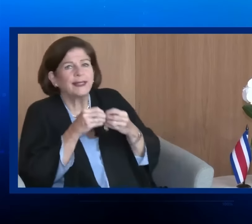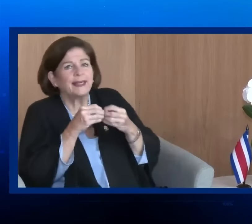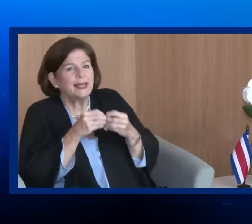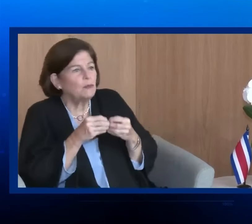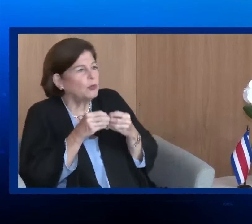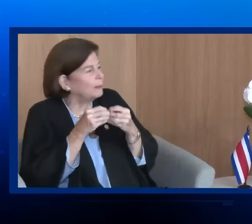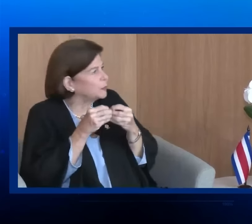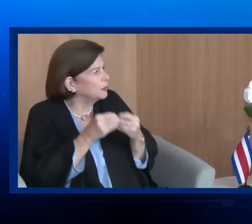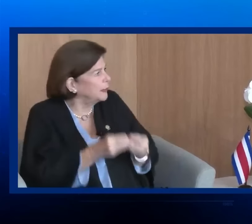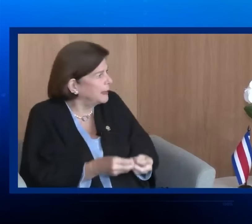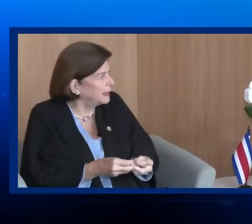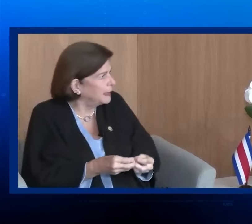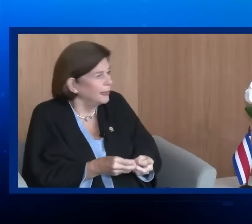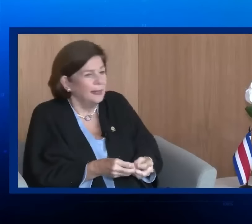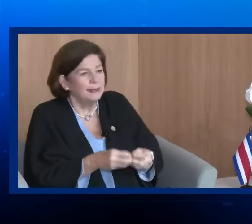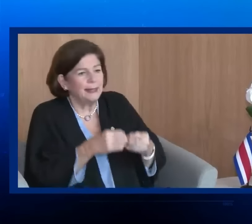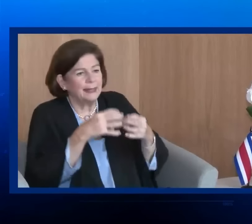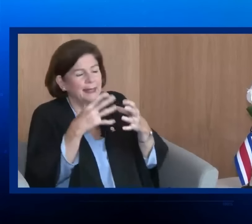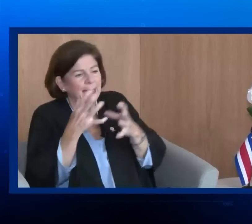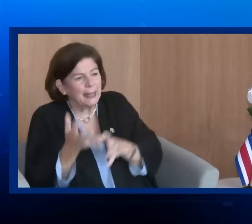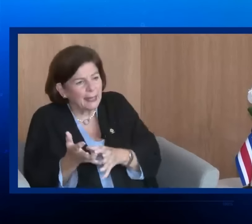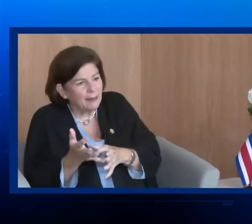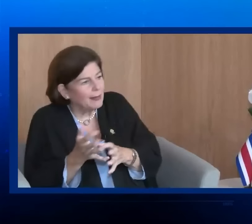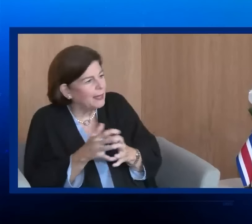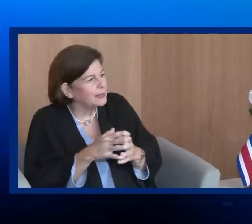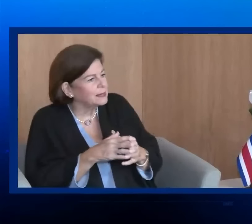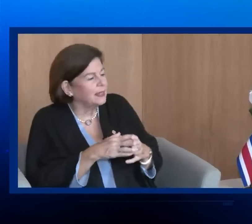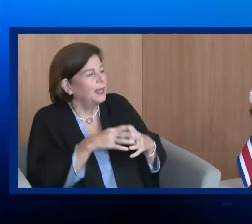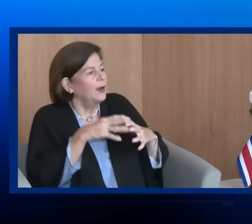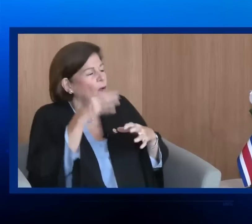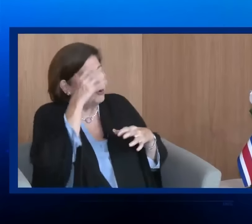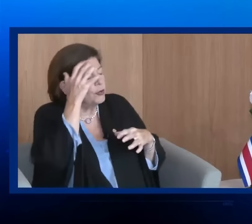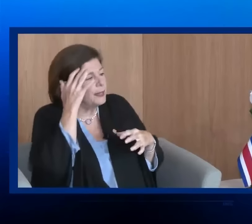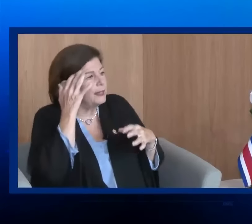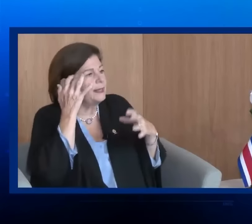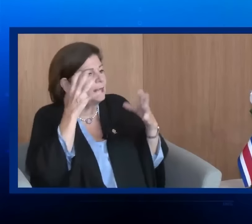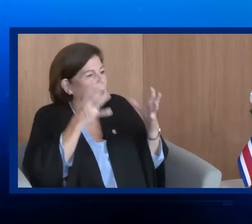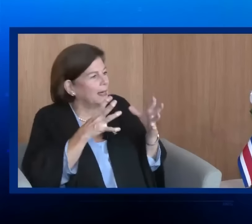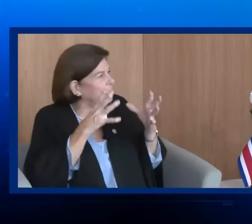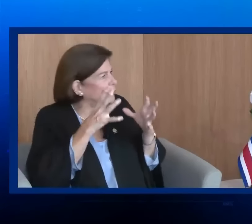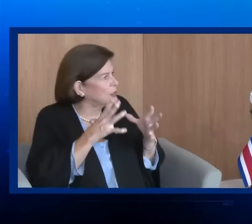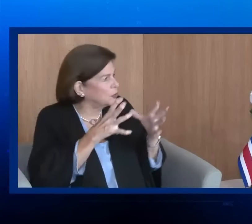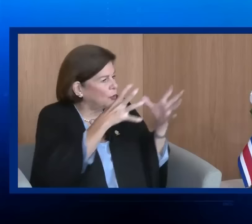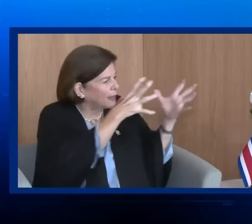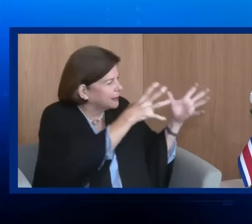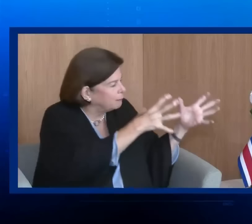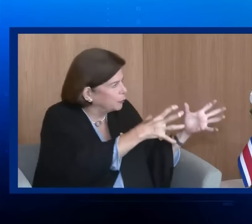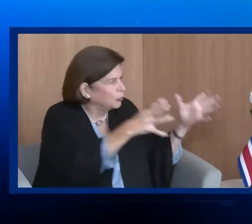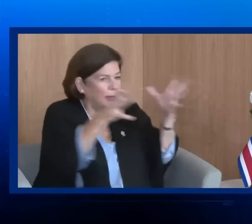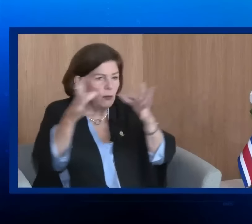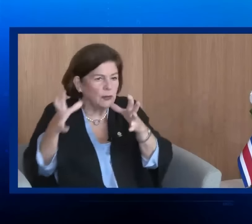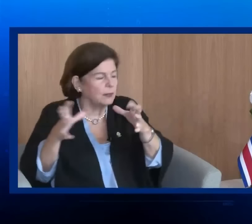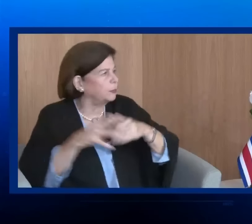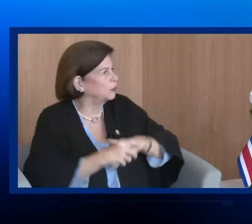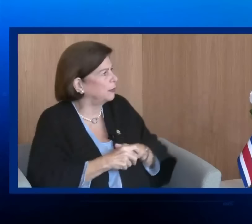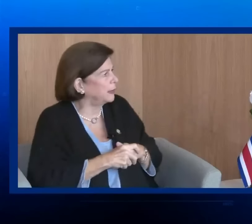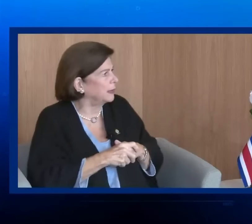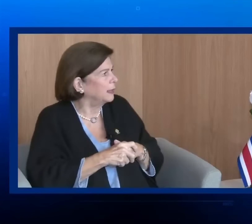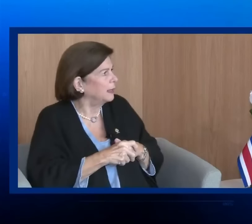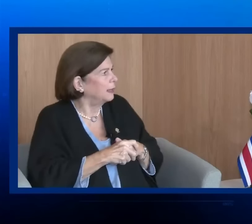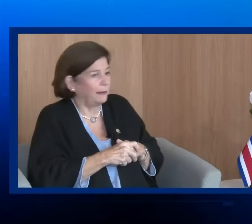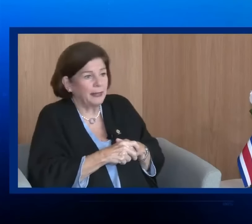no tenemos la posibilidad de inclinar la balanza o de llevar la negociación hasta el punto A o hasta el